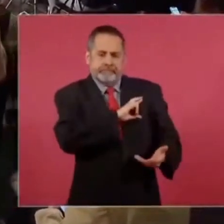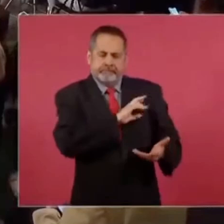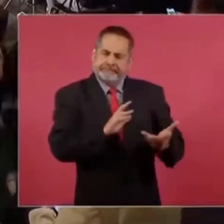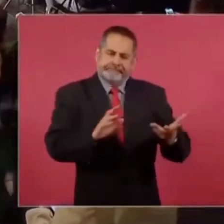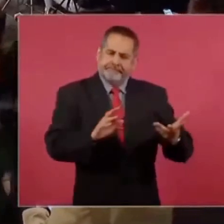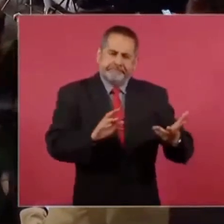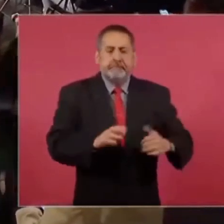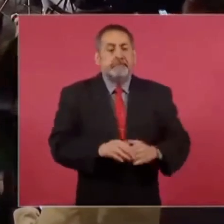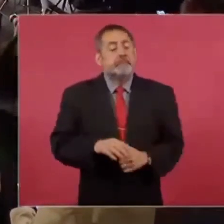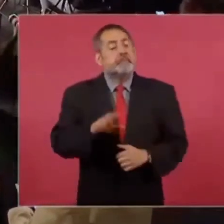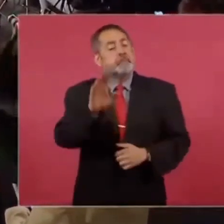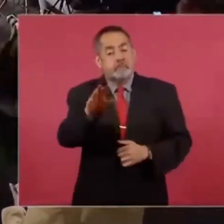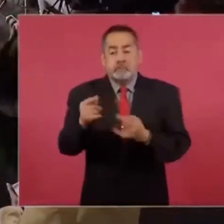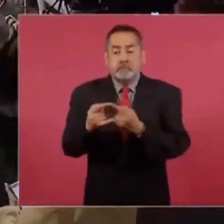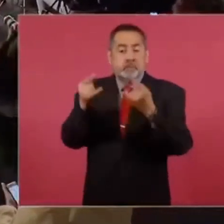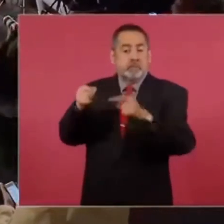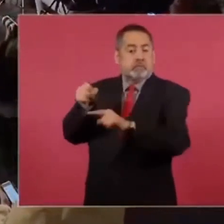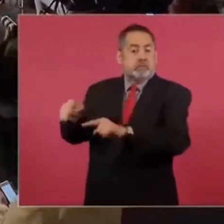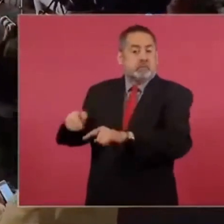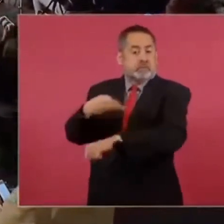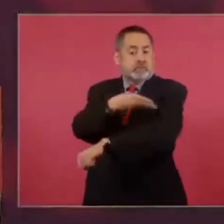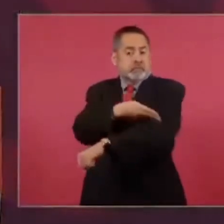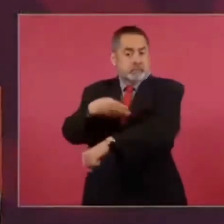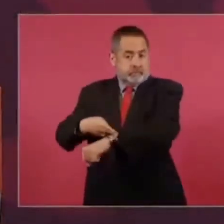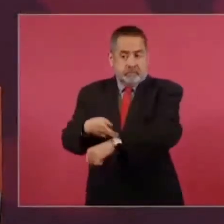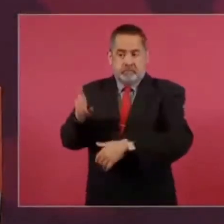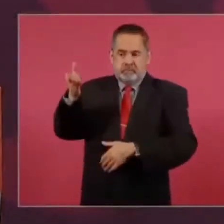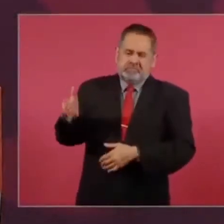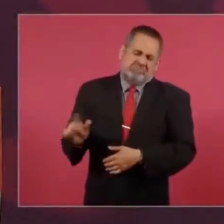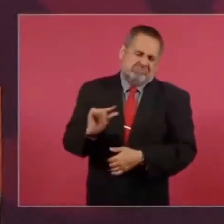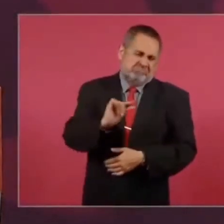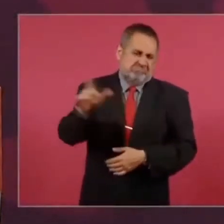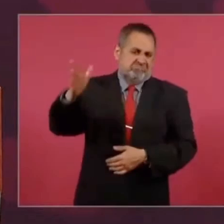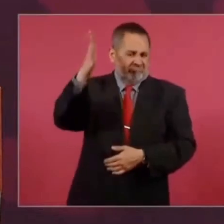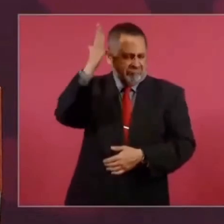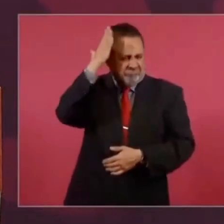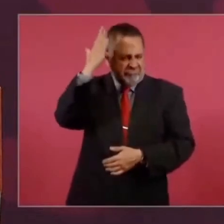Madero fue un dirigente excepcional.